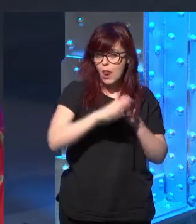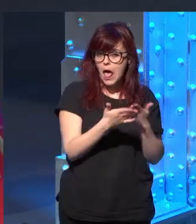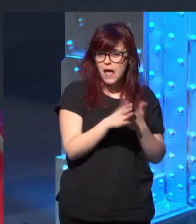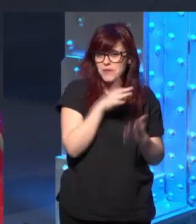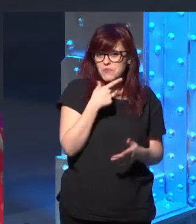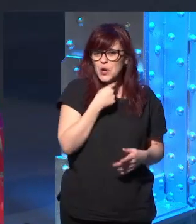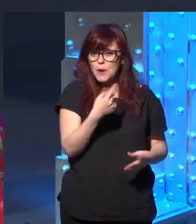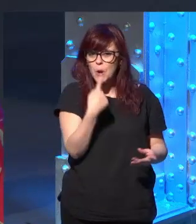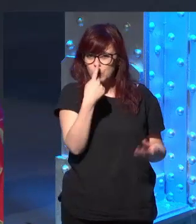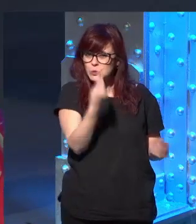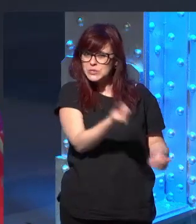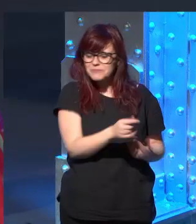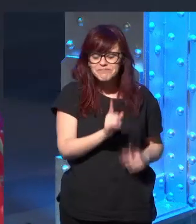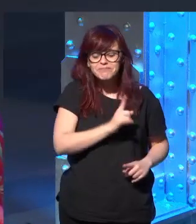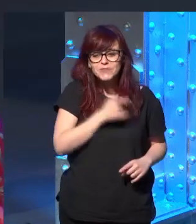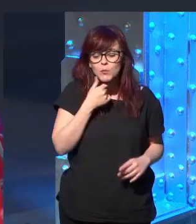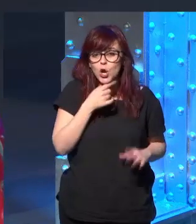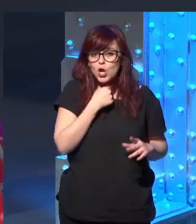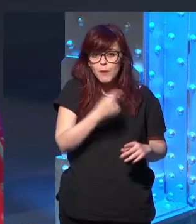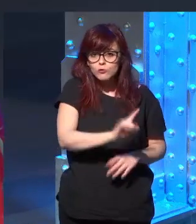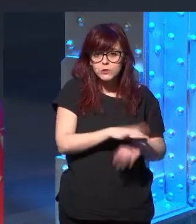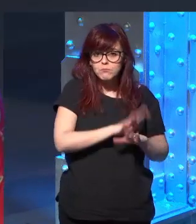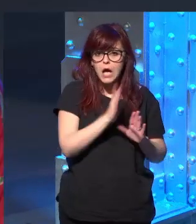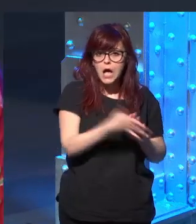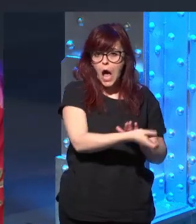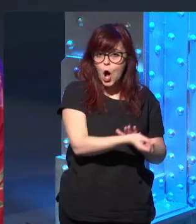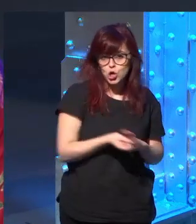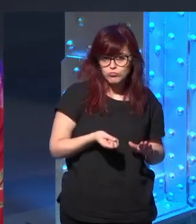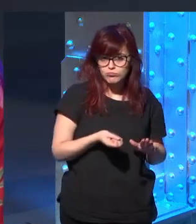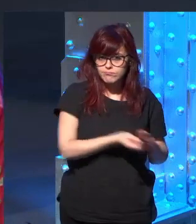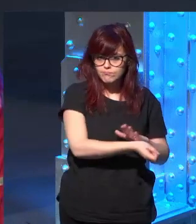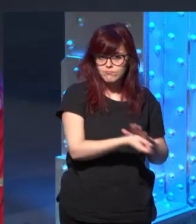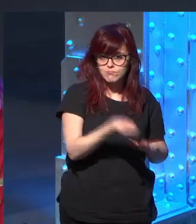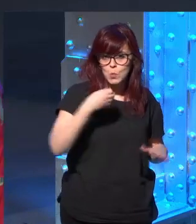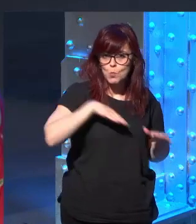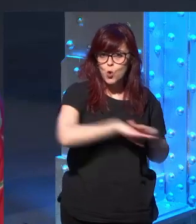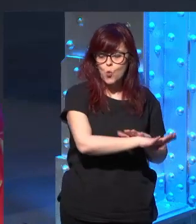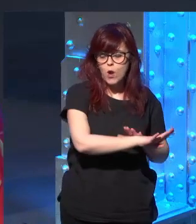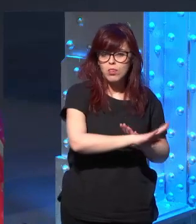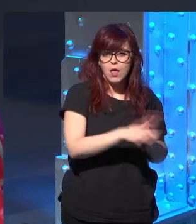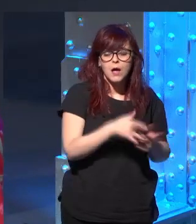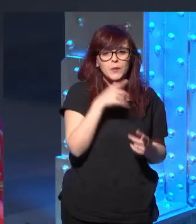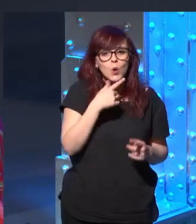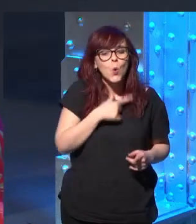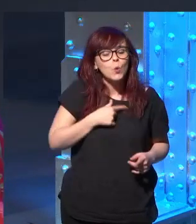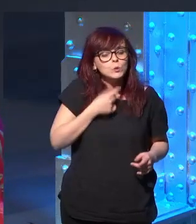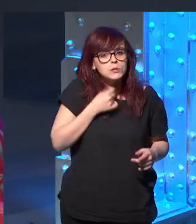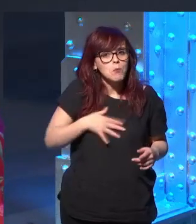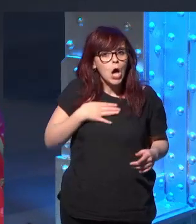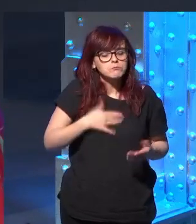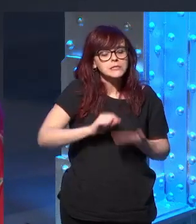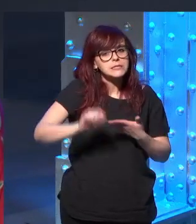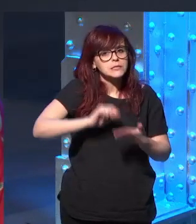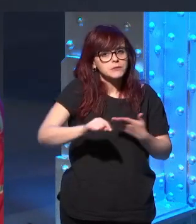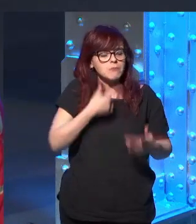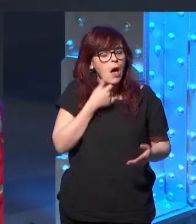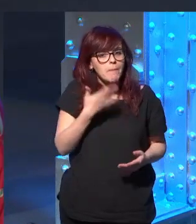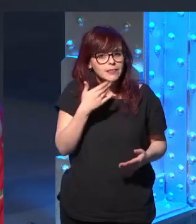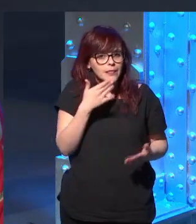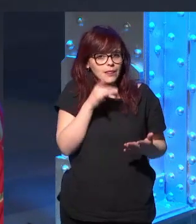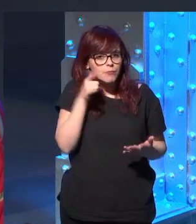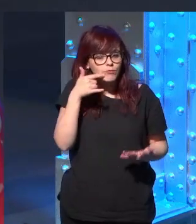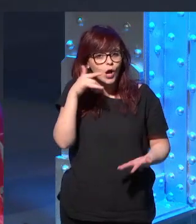que no me gustan, pero bueno, entonces como no me gustaban, al cajón. Y las escribí por el gusto de escribir, porque